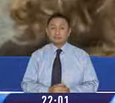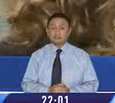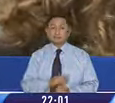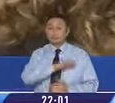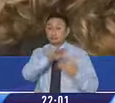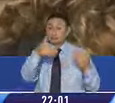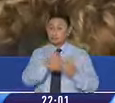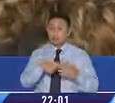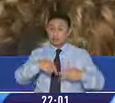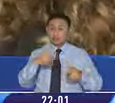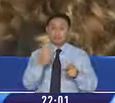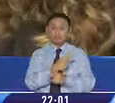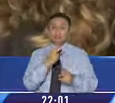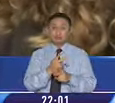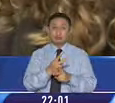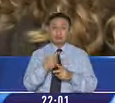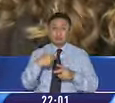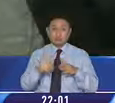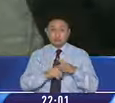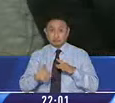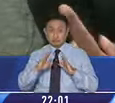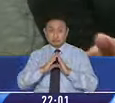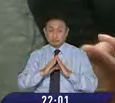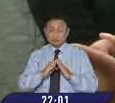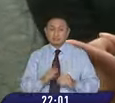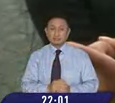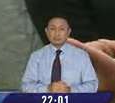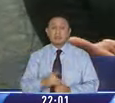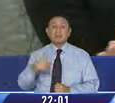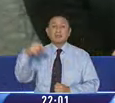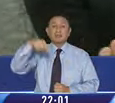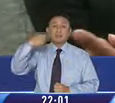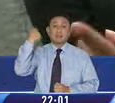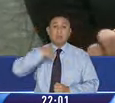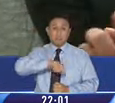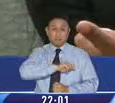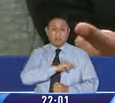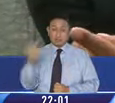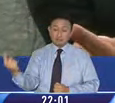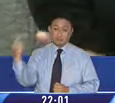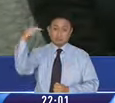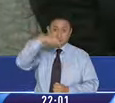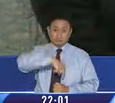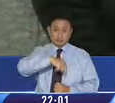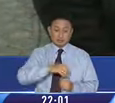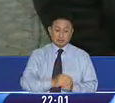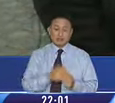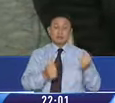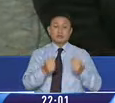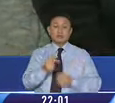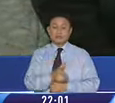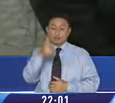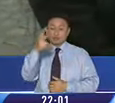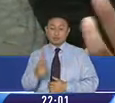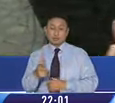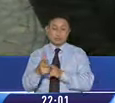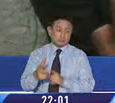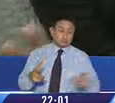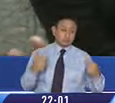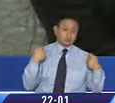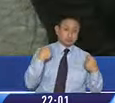está tan inseguro que no se puede salir de las casas. La señora había venido de España y entonces viene y deja el carro ahí afuera hasta entrarse a